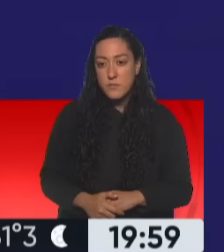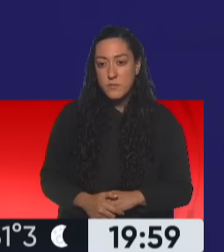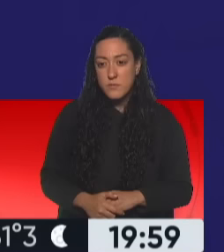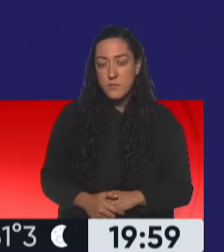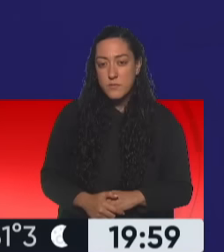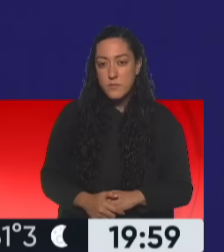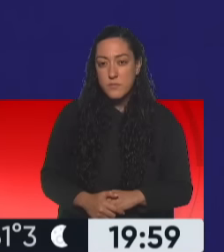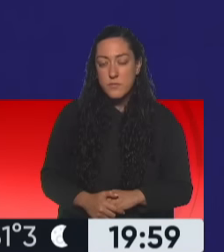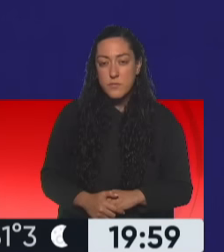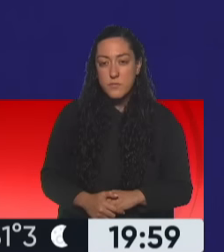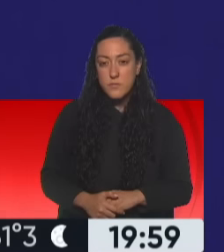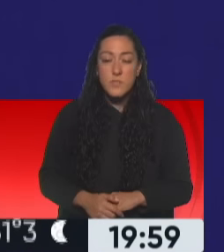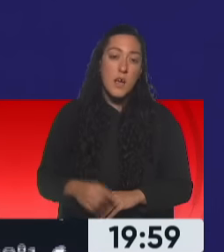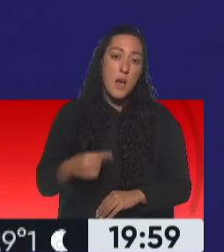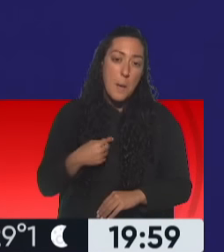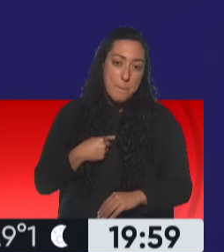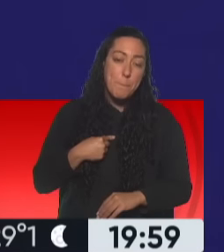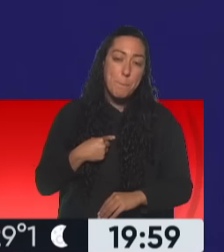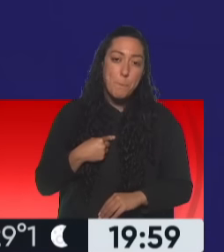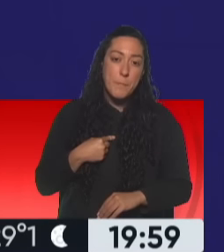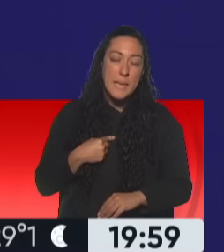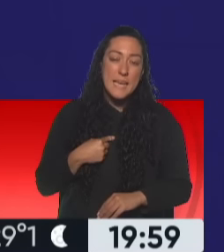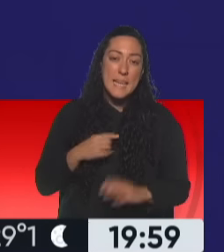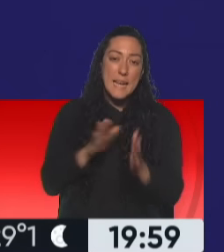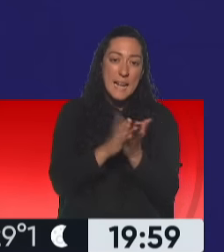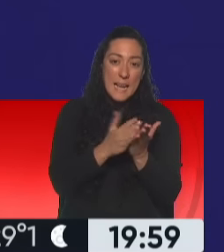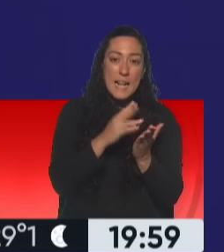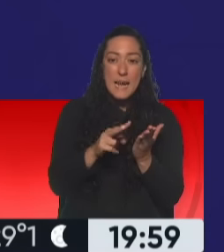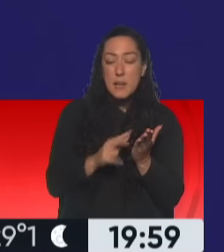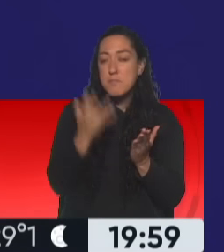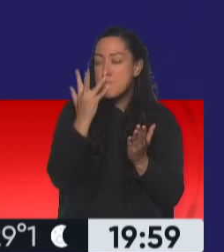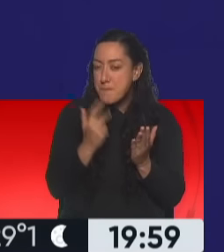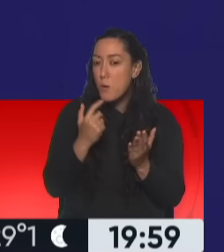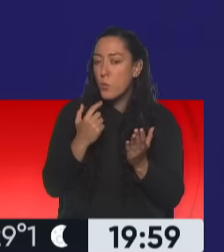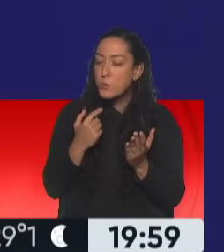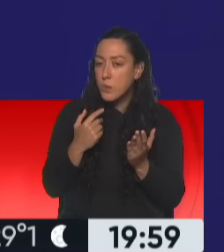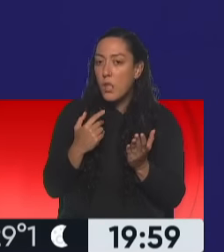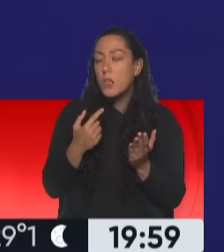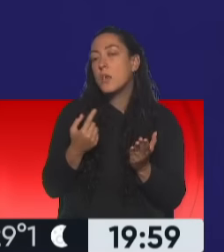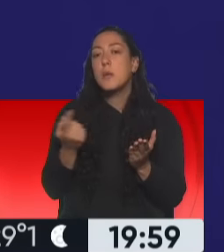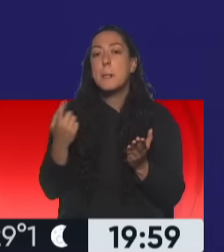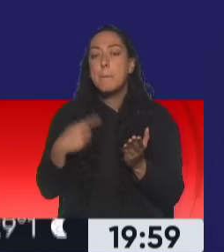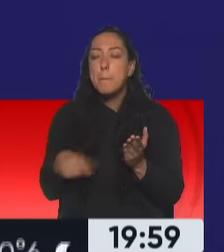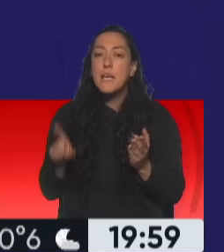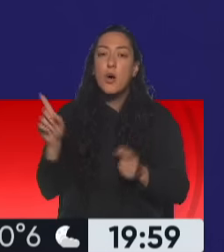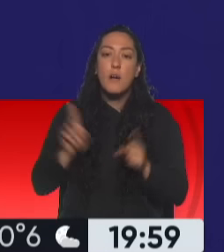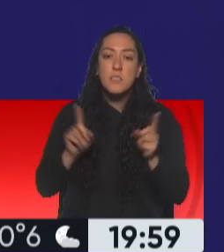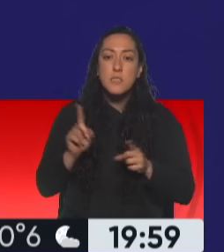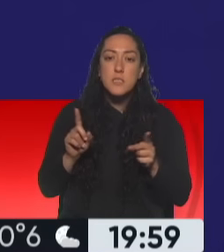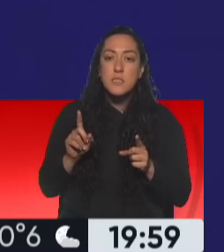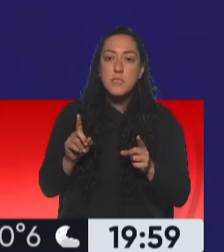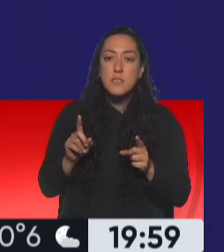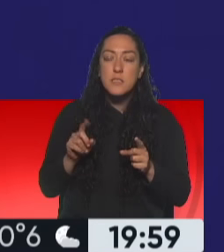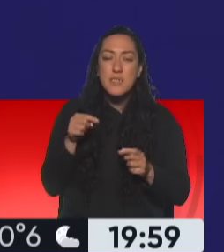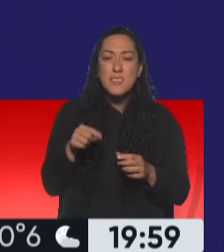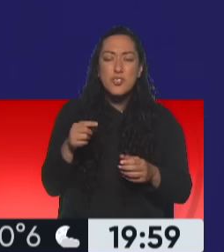miren que a mí me gusta darle a la bibliografía duro y parejo de los dos lados, pero me cuesta creer dónde hacen